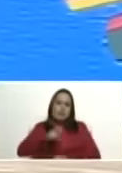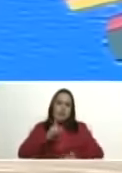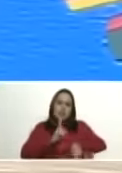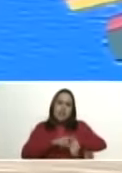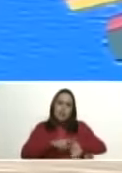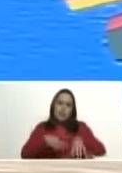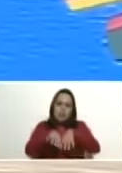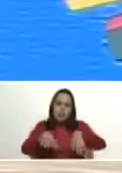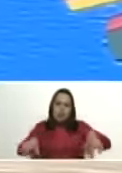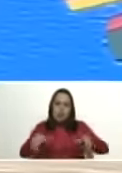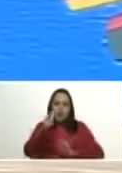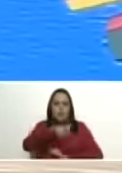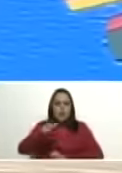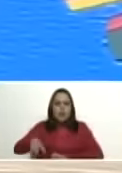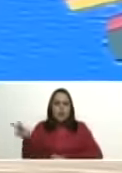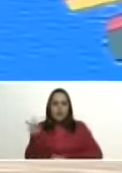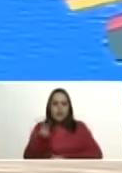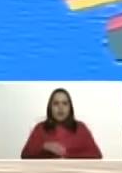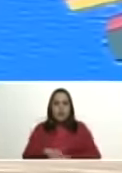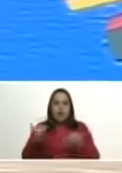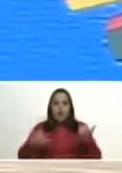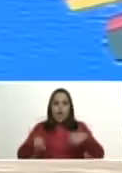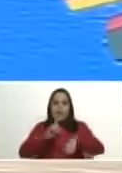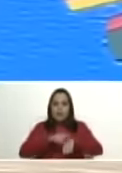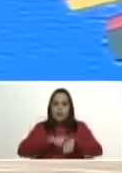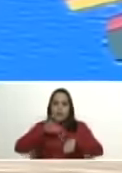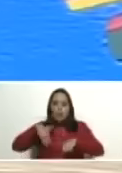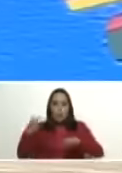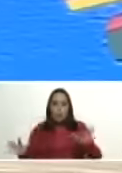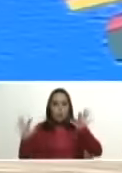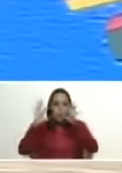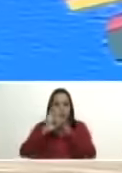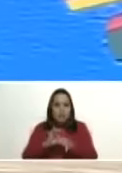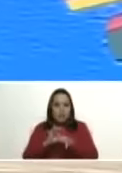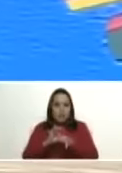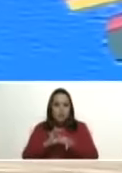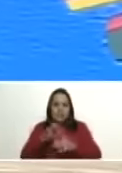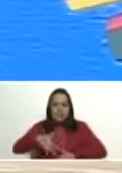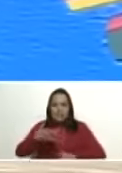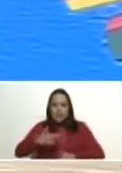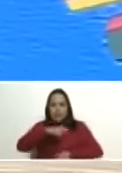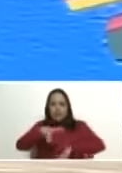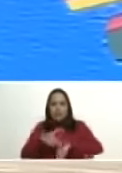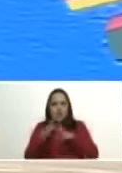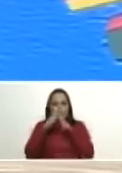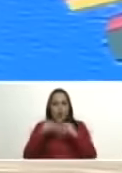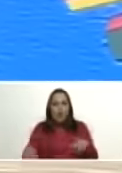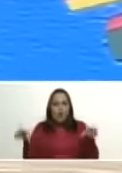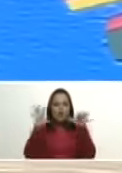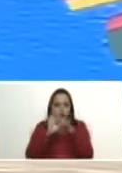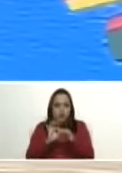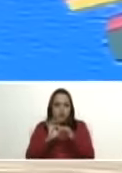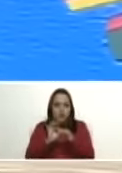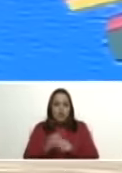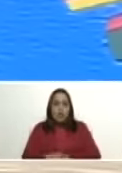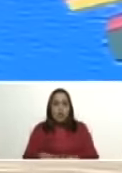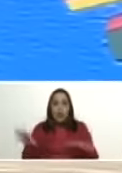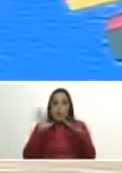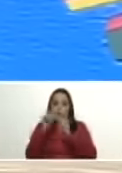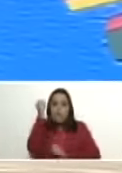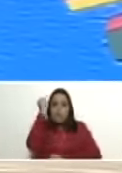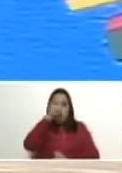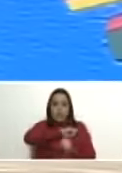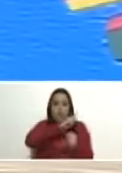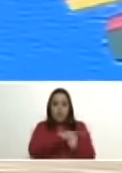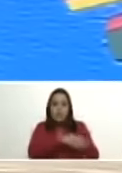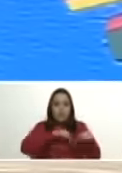venezolanas. Es tiempo de un debate para unir el alma nacional en un todo, unir en las ideas fuerzas que nos